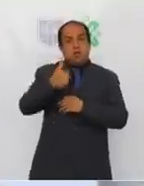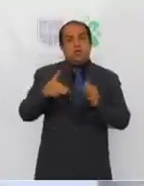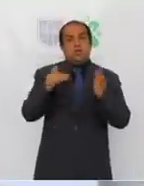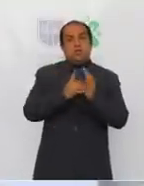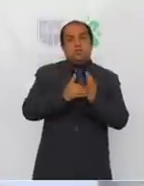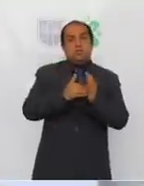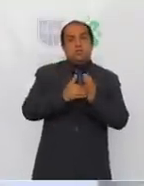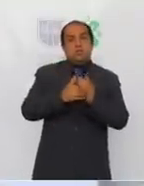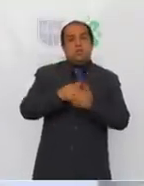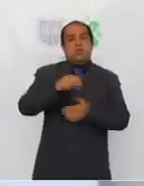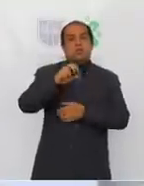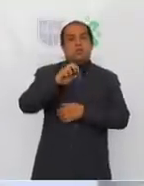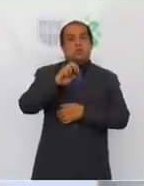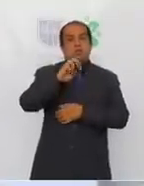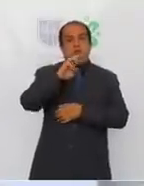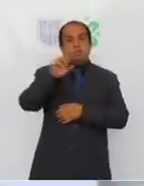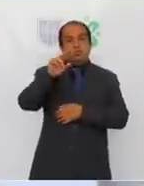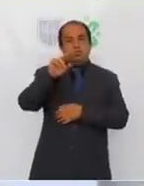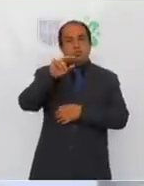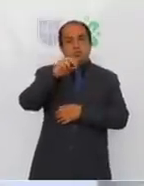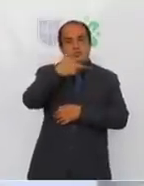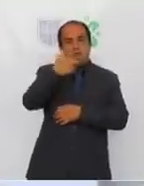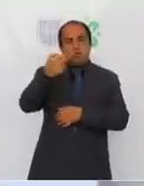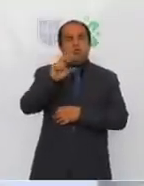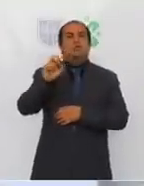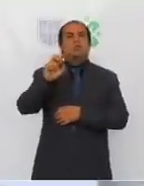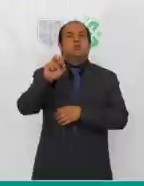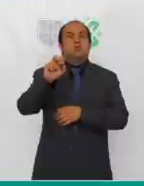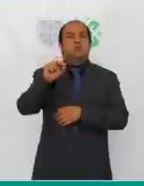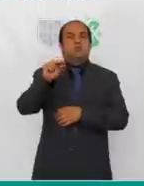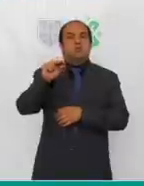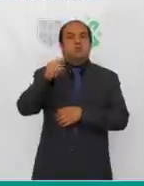11.386 metros cuadrados y de construcción